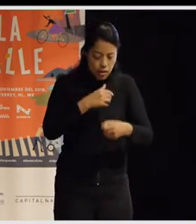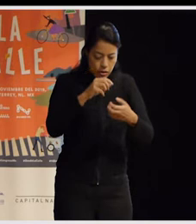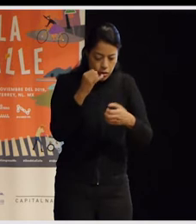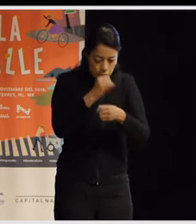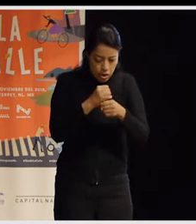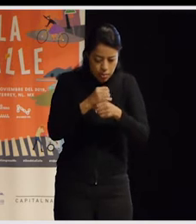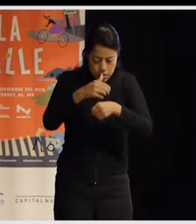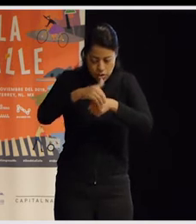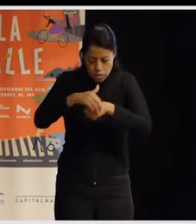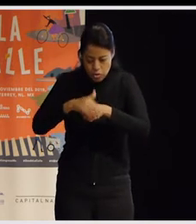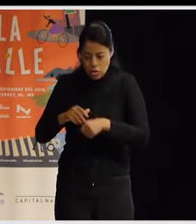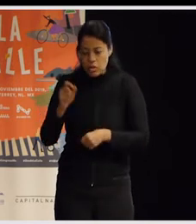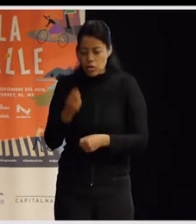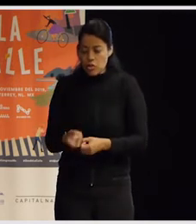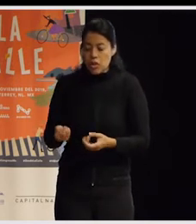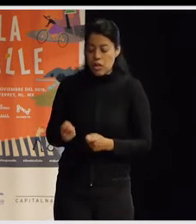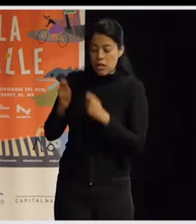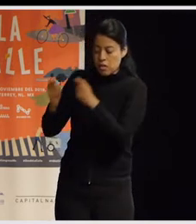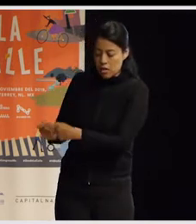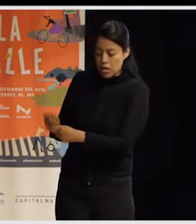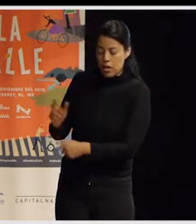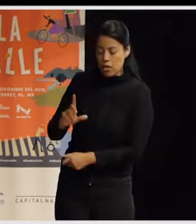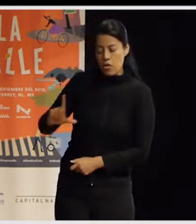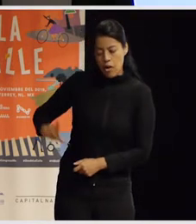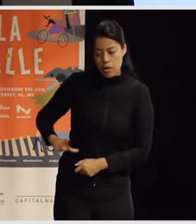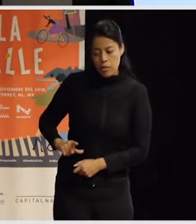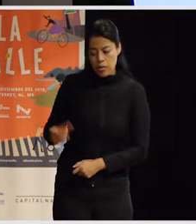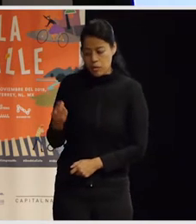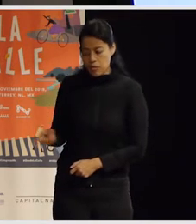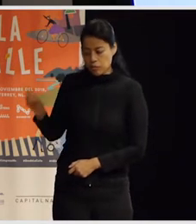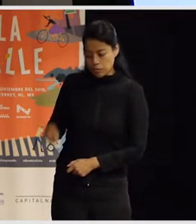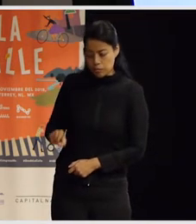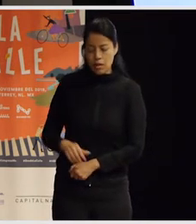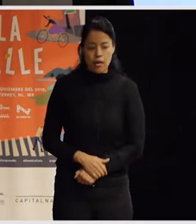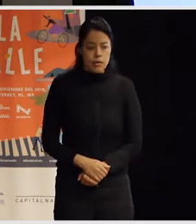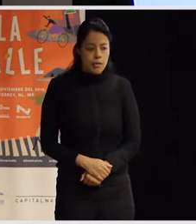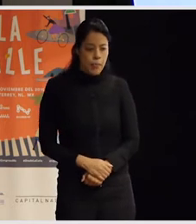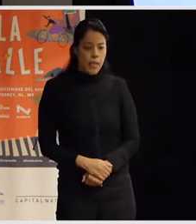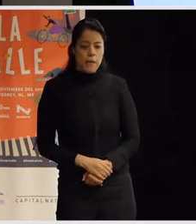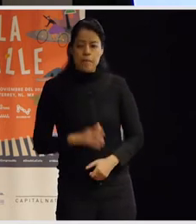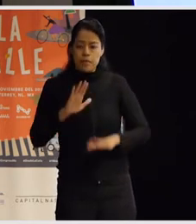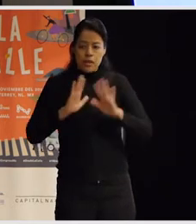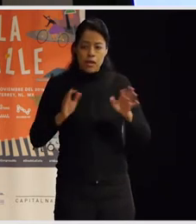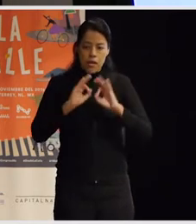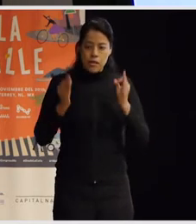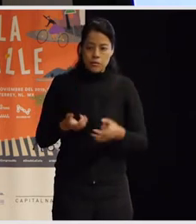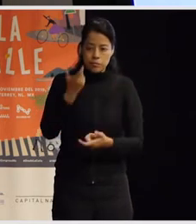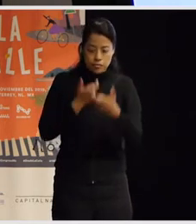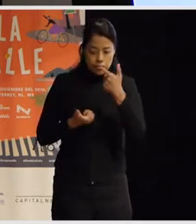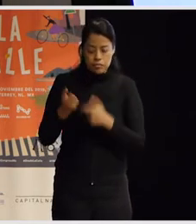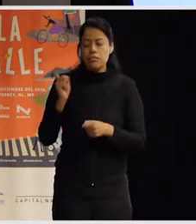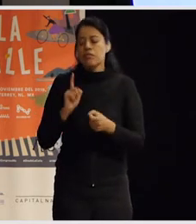proporcionar obligatoriamente al gobierno siguiente y pues un poco ya el modelo financiero o sea que que